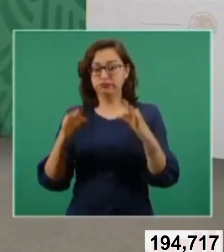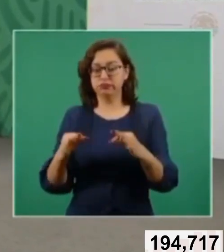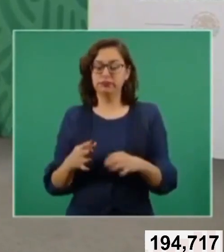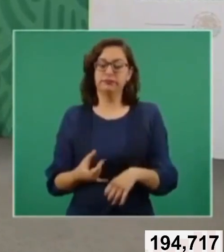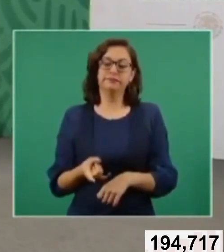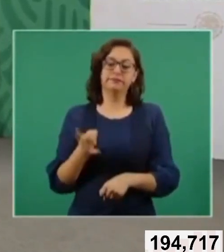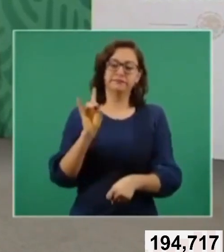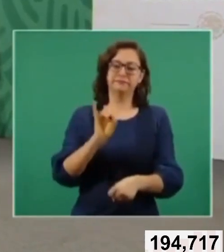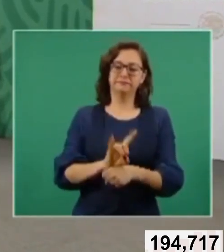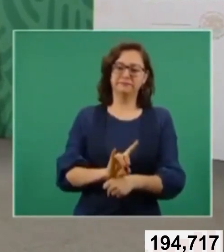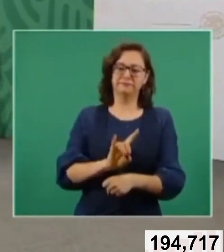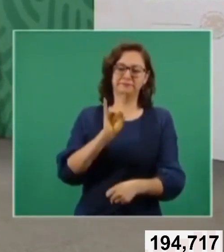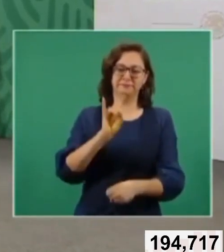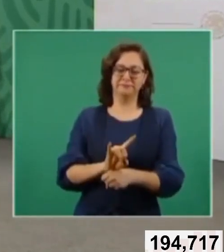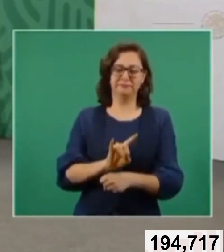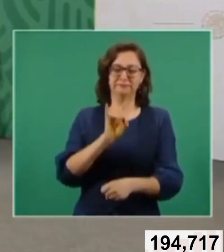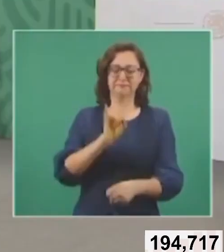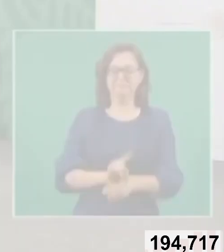2